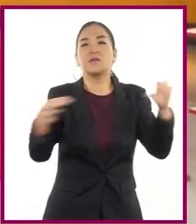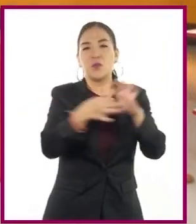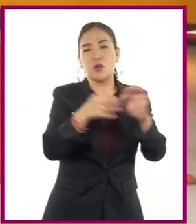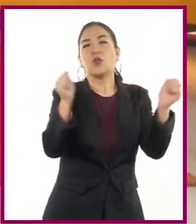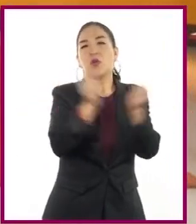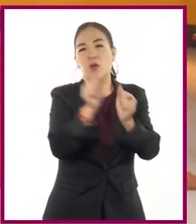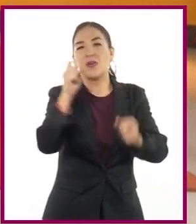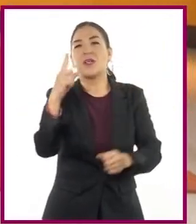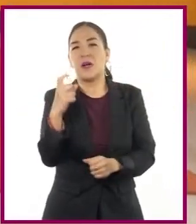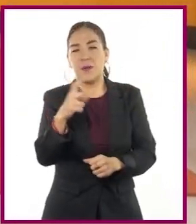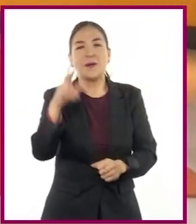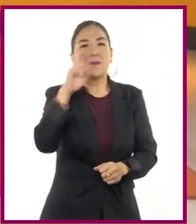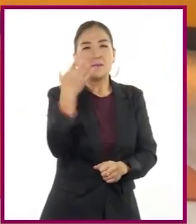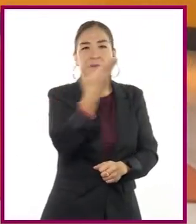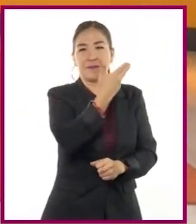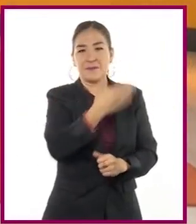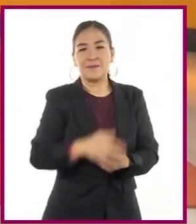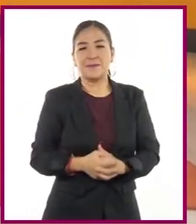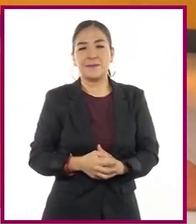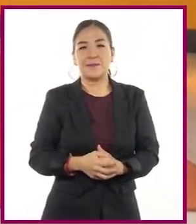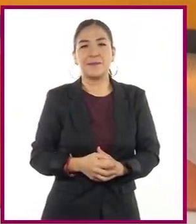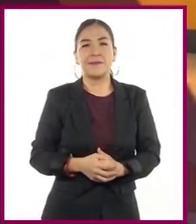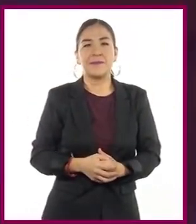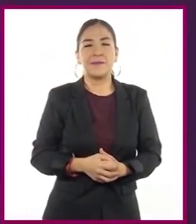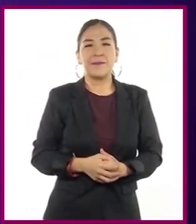de agua. Adelante.